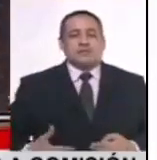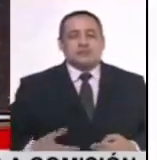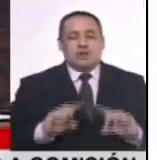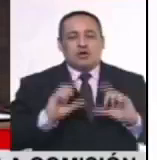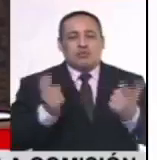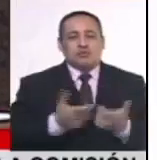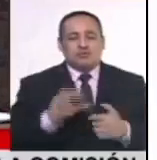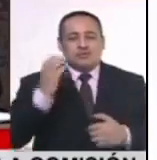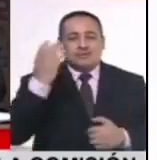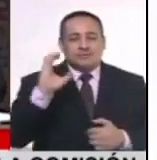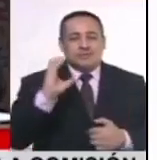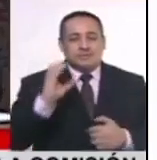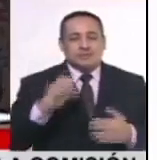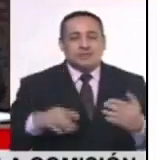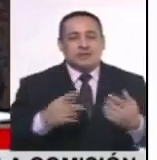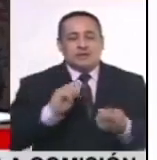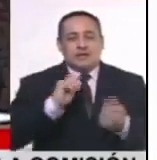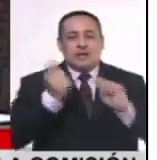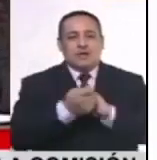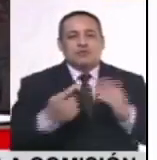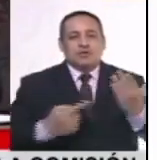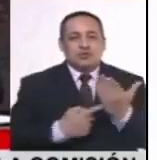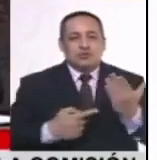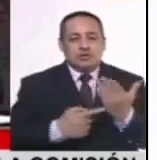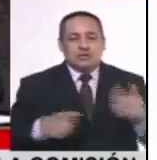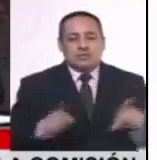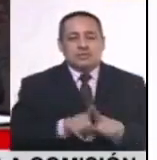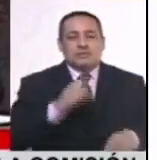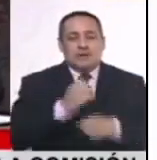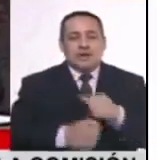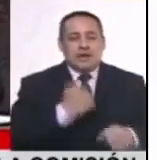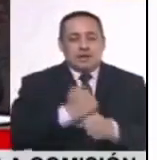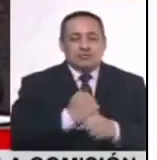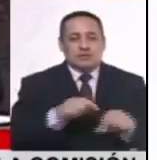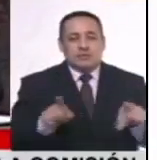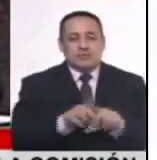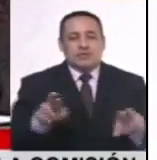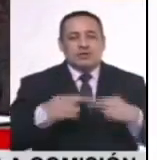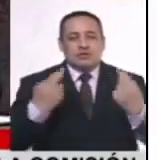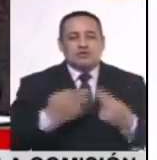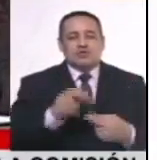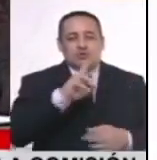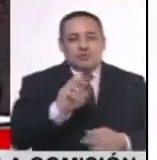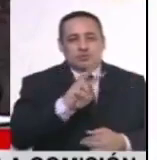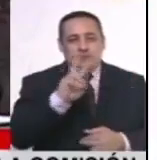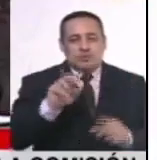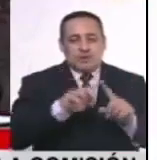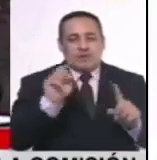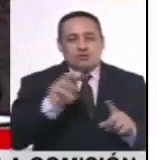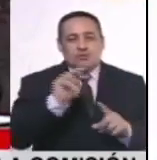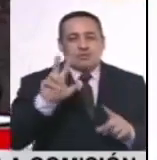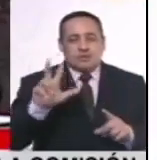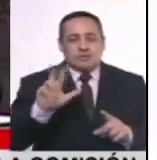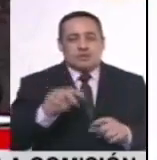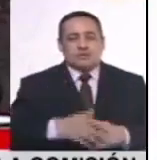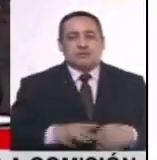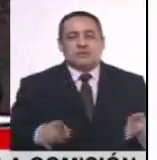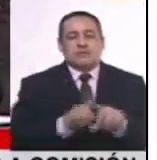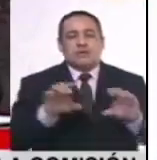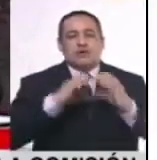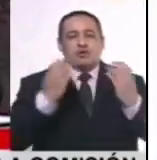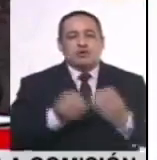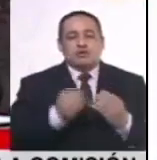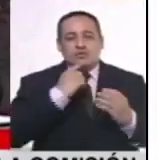la Comisión de Ciencia, Innovación y Tecnología para el periodo ordinario de las sesiones 2022-2023. Al